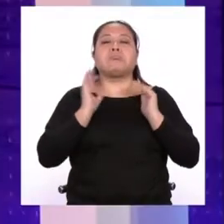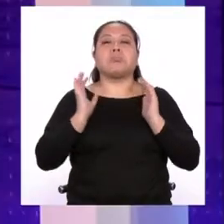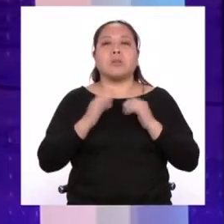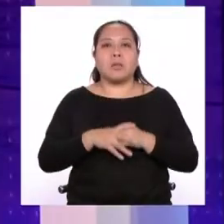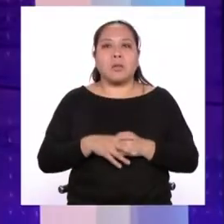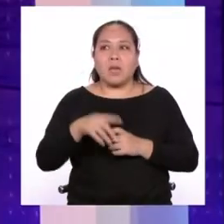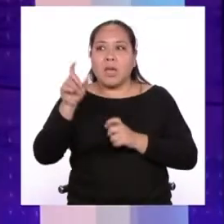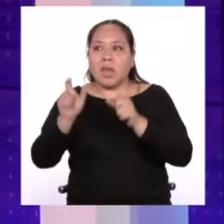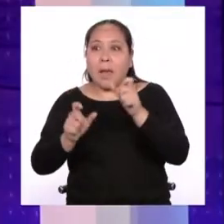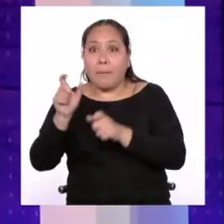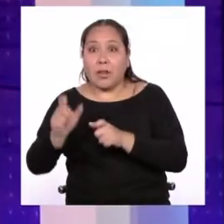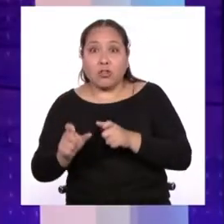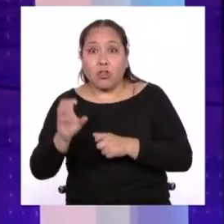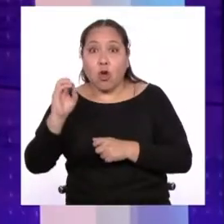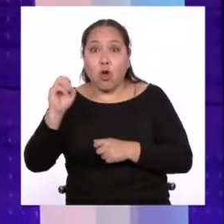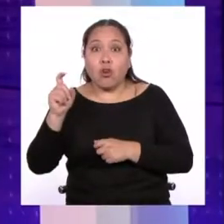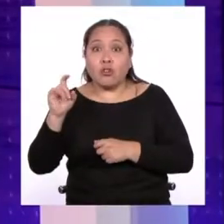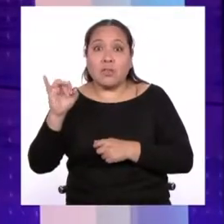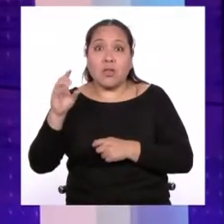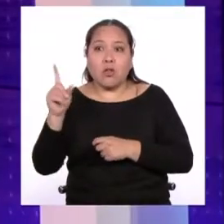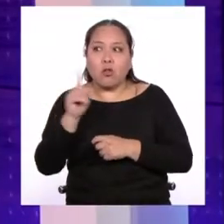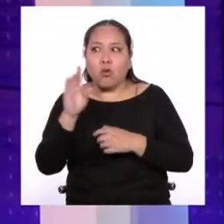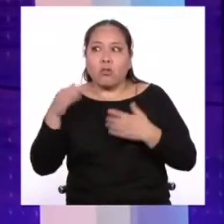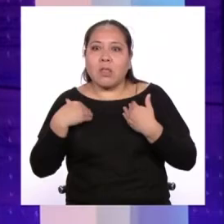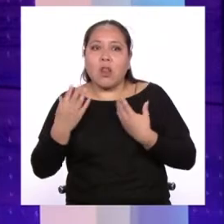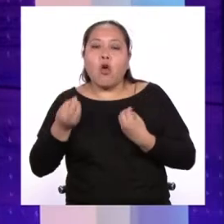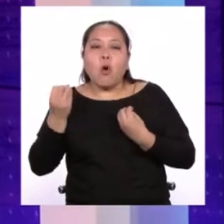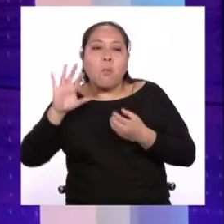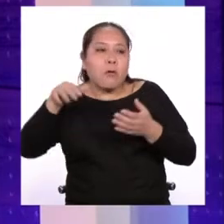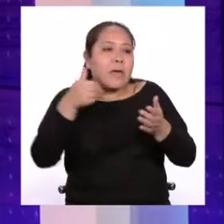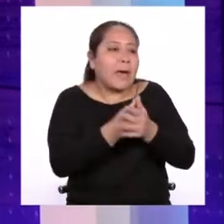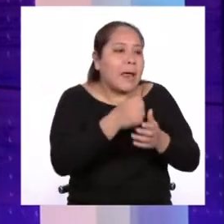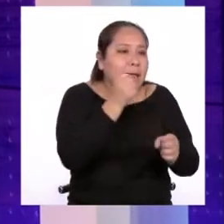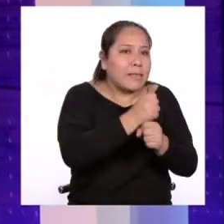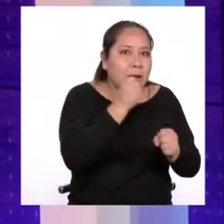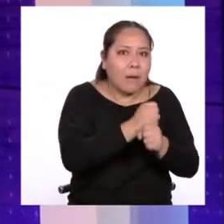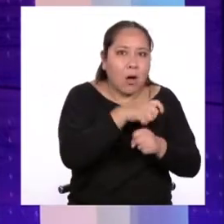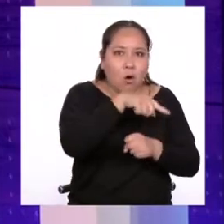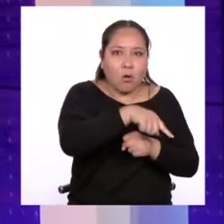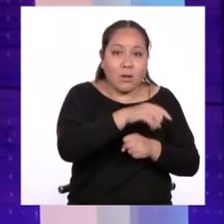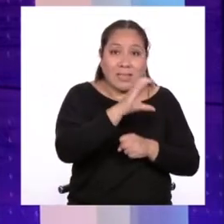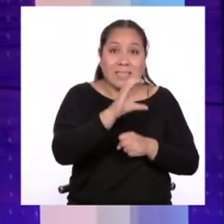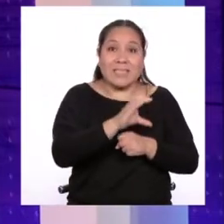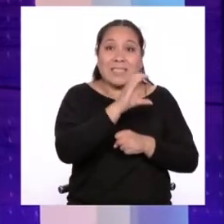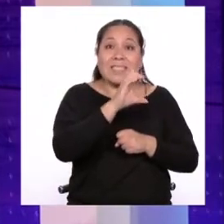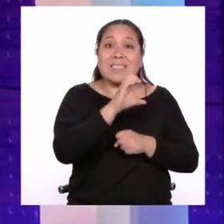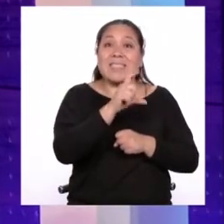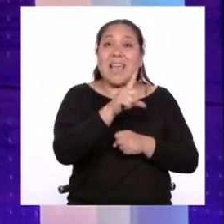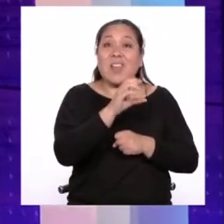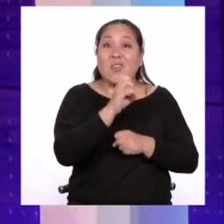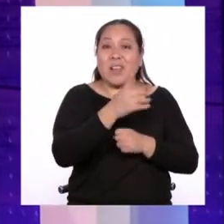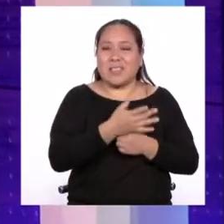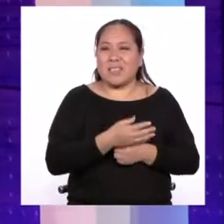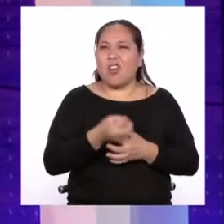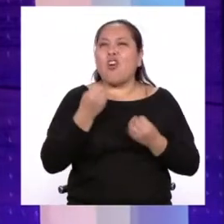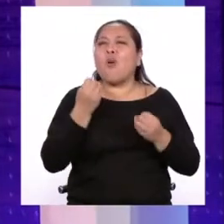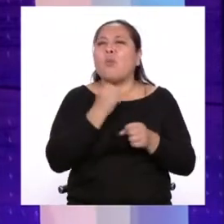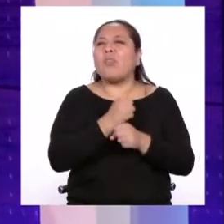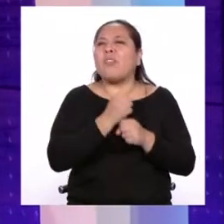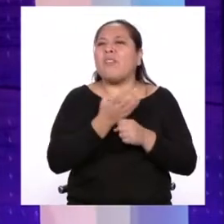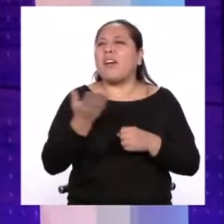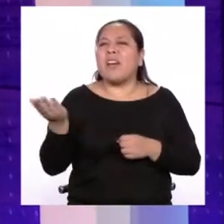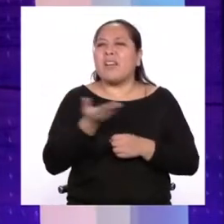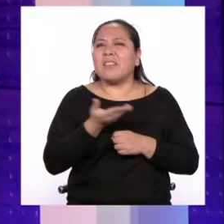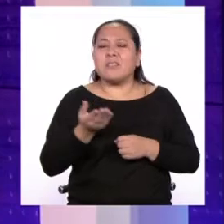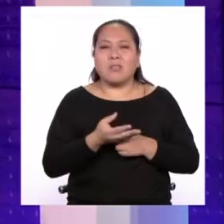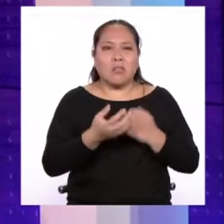oxígeno, no tuvieran cómo llegar a su centro de trabajo, nuestras células y tejidos. ¿Cómo funcionarían